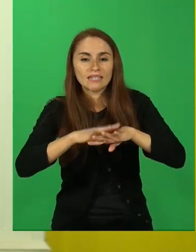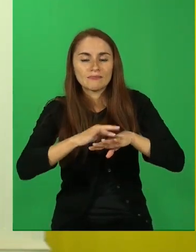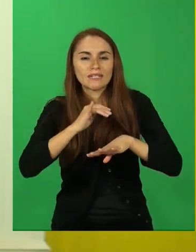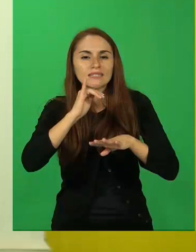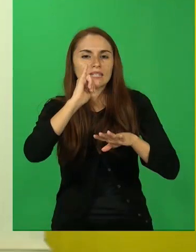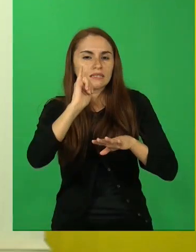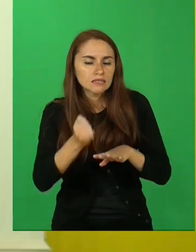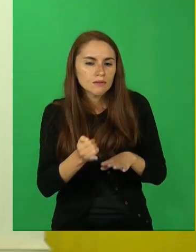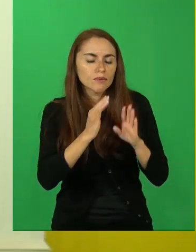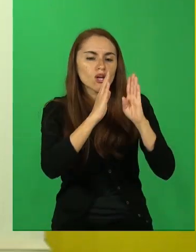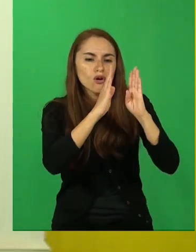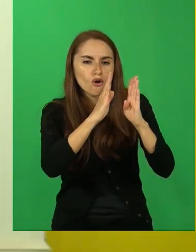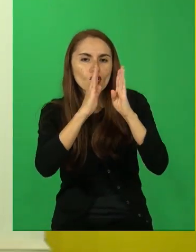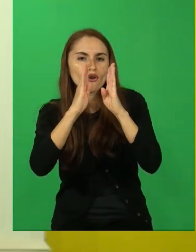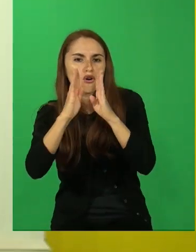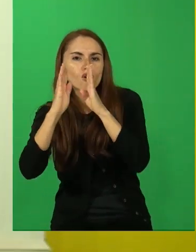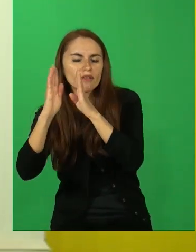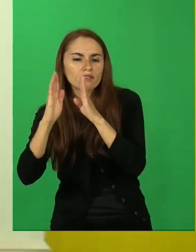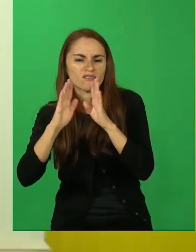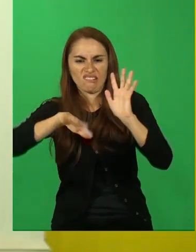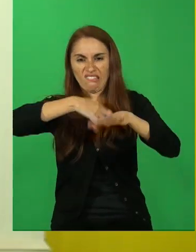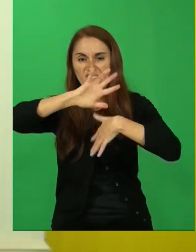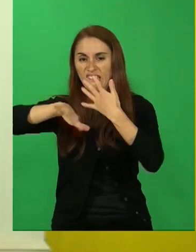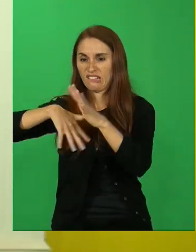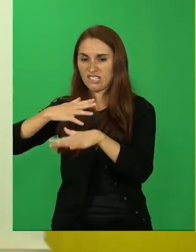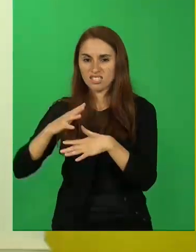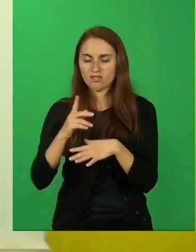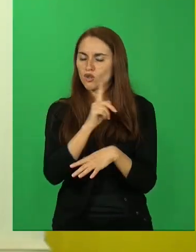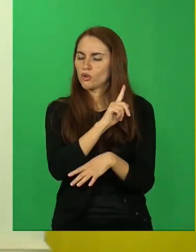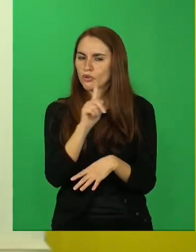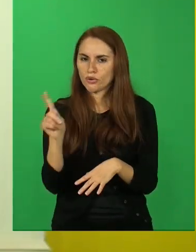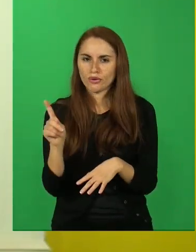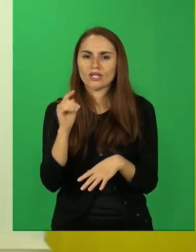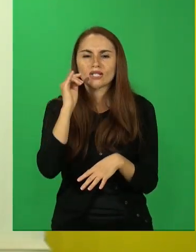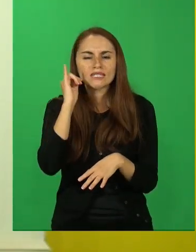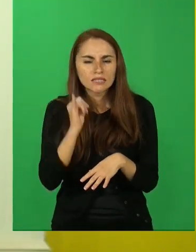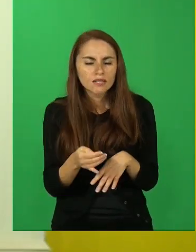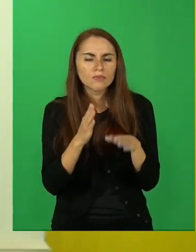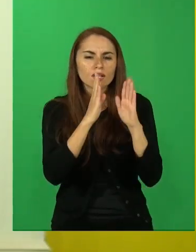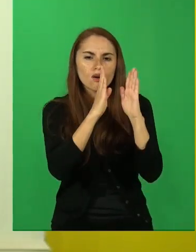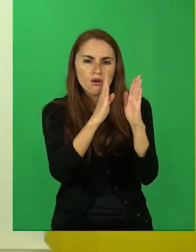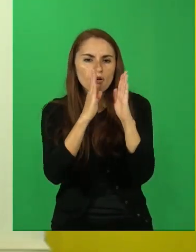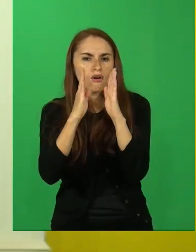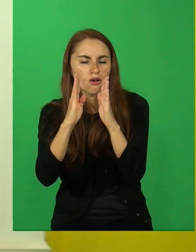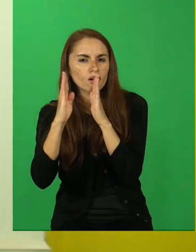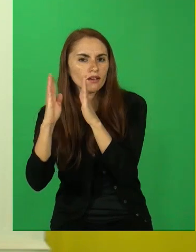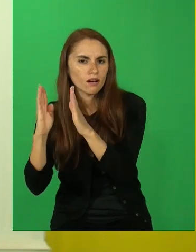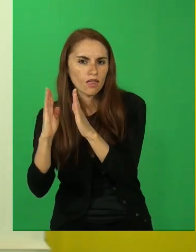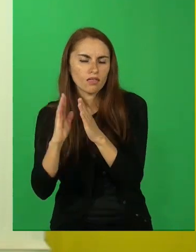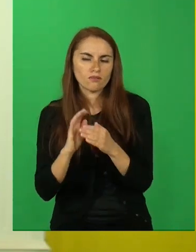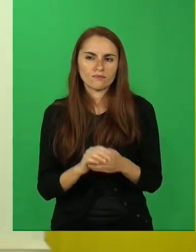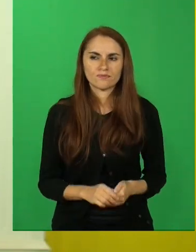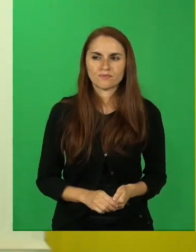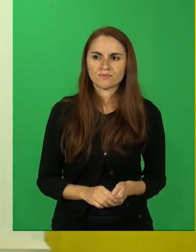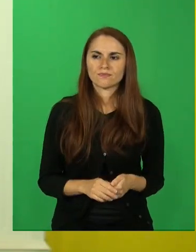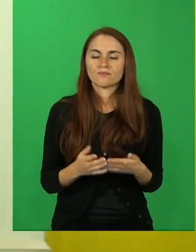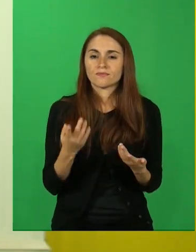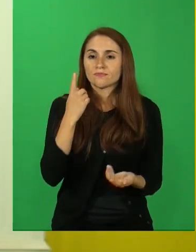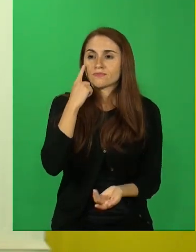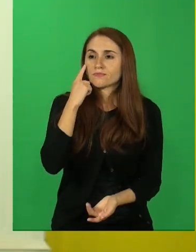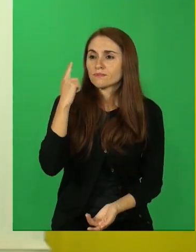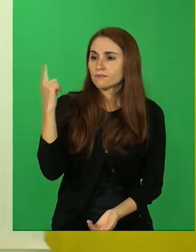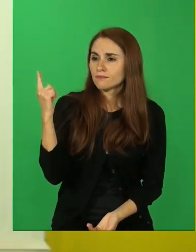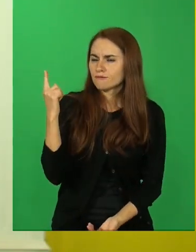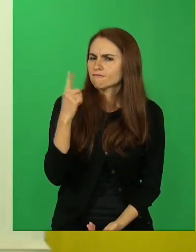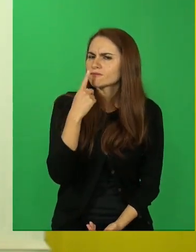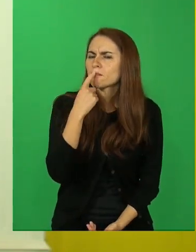todo como ustedes dirían al lote, ay, es que no, todo tiene que ser ordenado. Fíjate, ¿no es cierto?, en